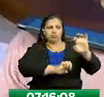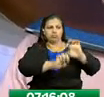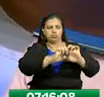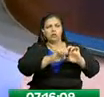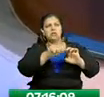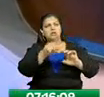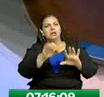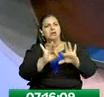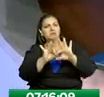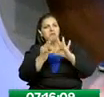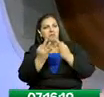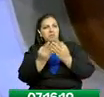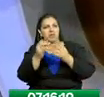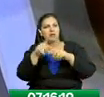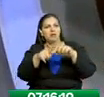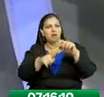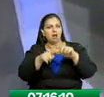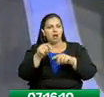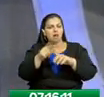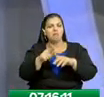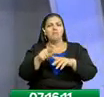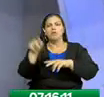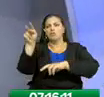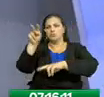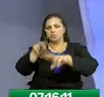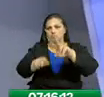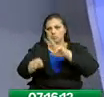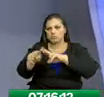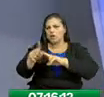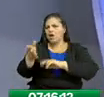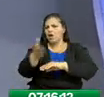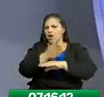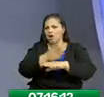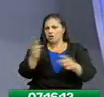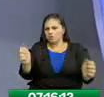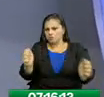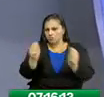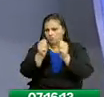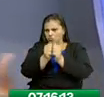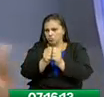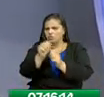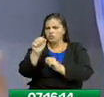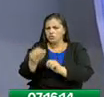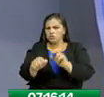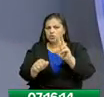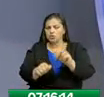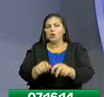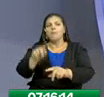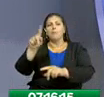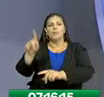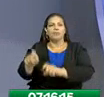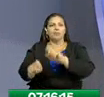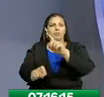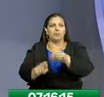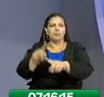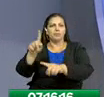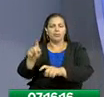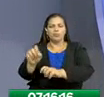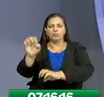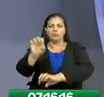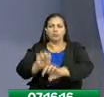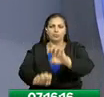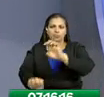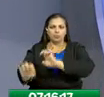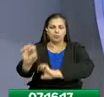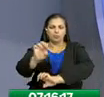la enfermedad. Es más probable mientras más cerca haya un contacto directo entre persona y persona. Se está haciendo